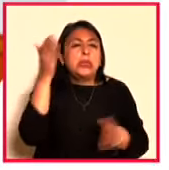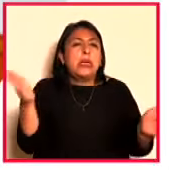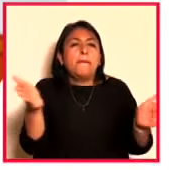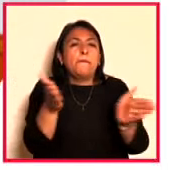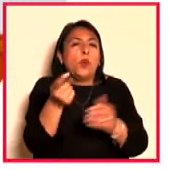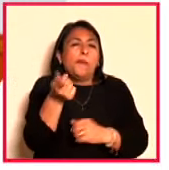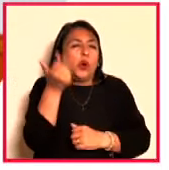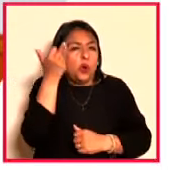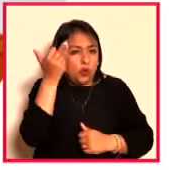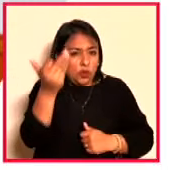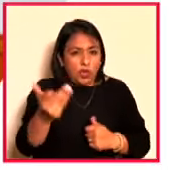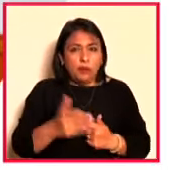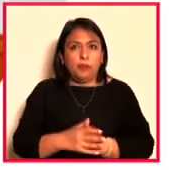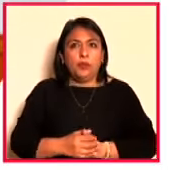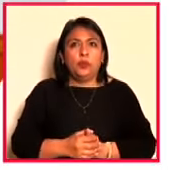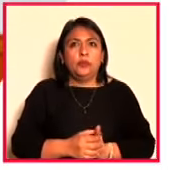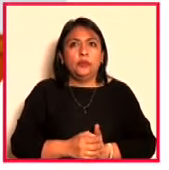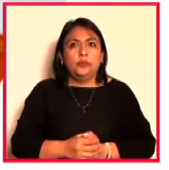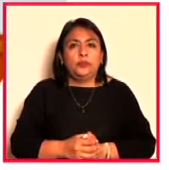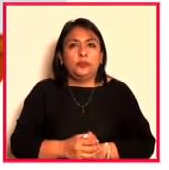Arriola, le digo,